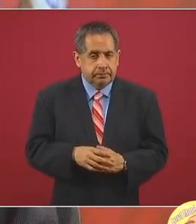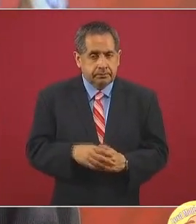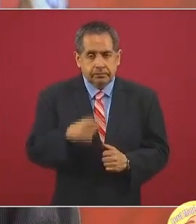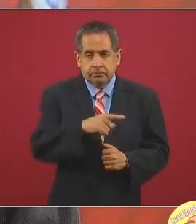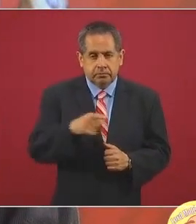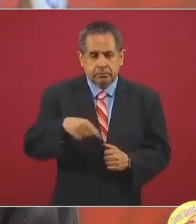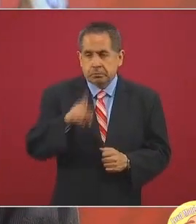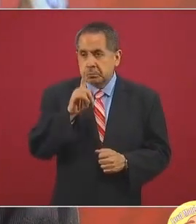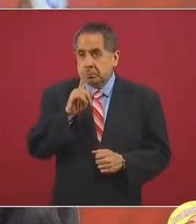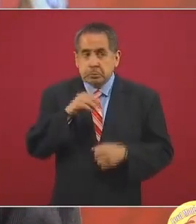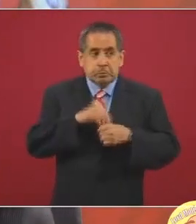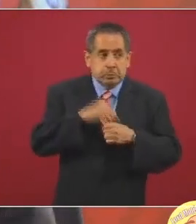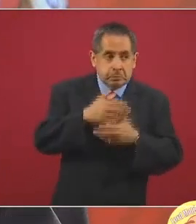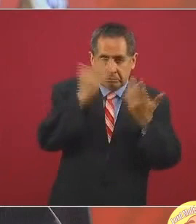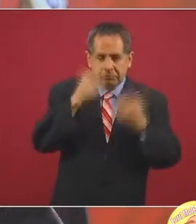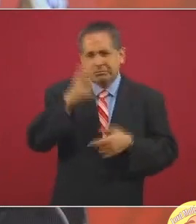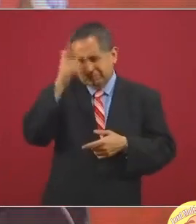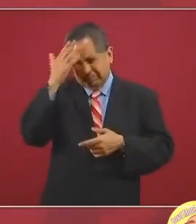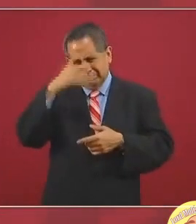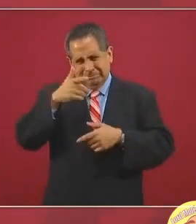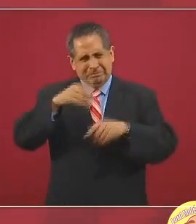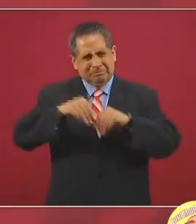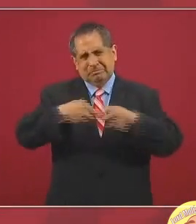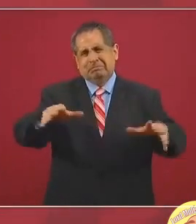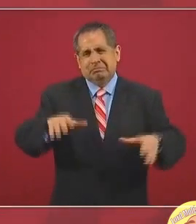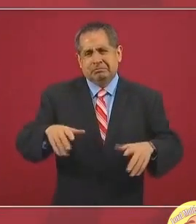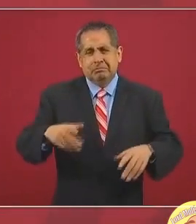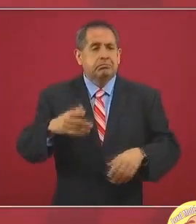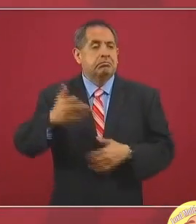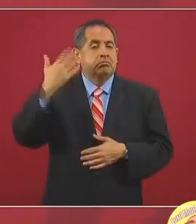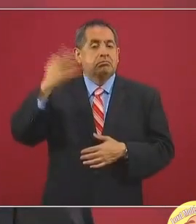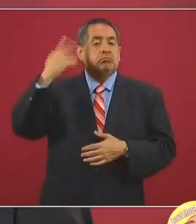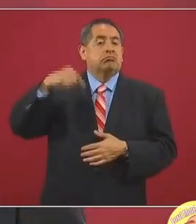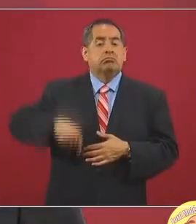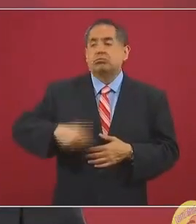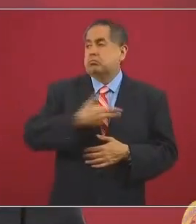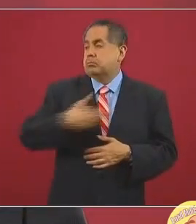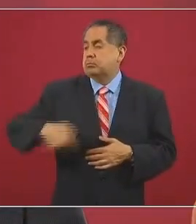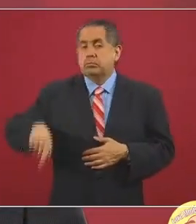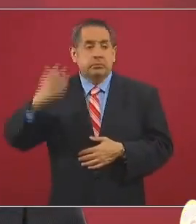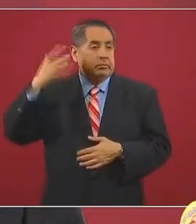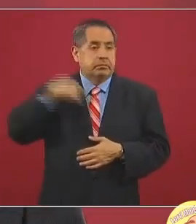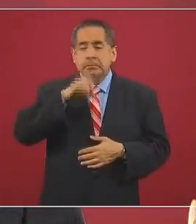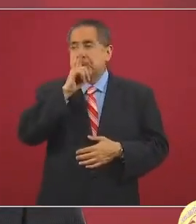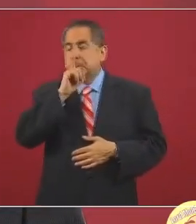un secreto. Lo que pasa es que aquí no se hablaba del asunto,